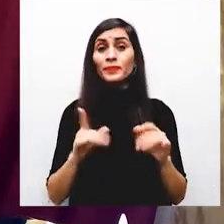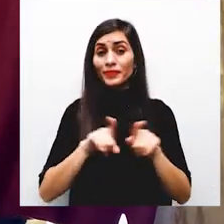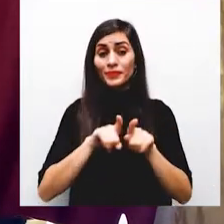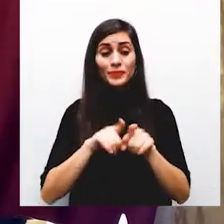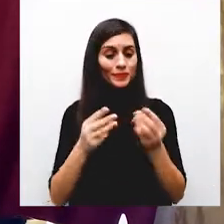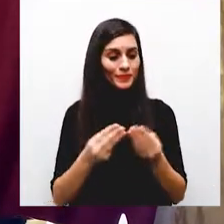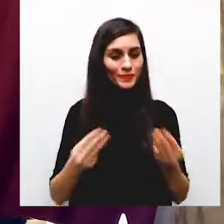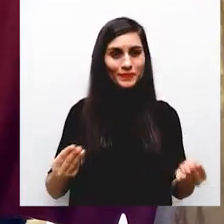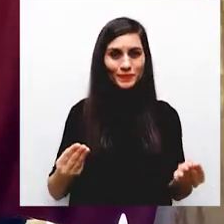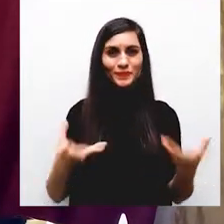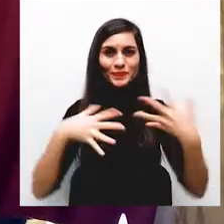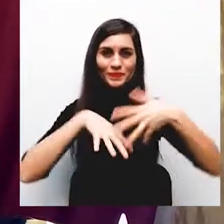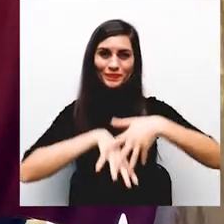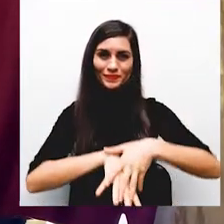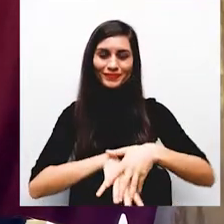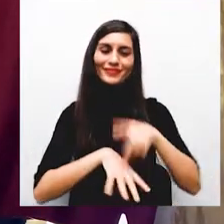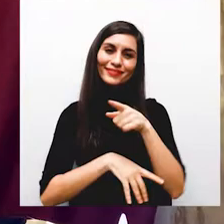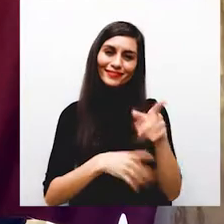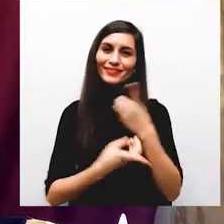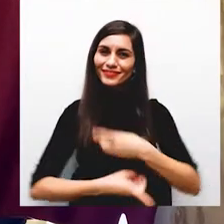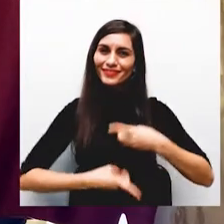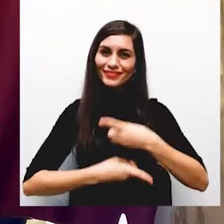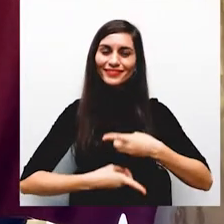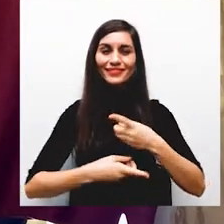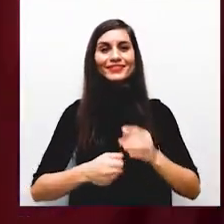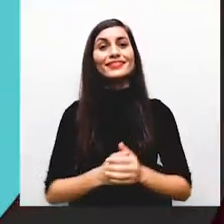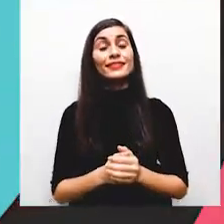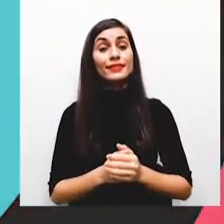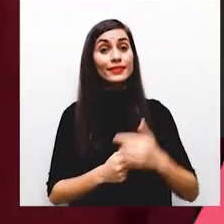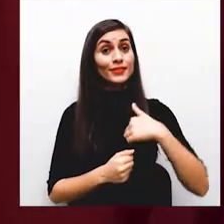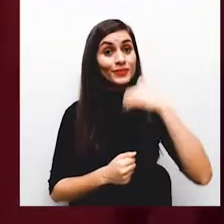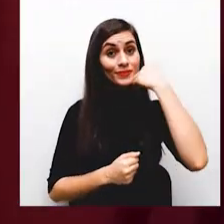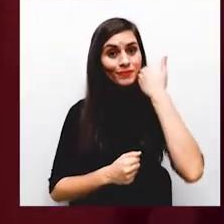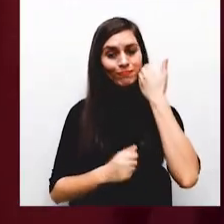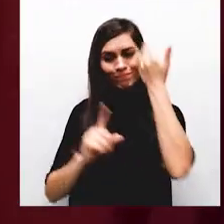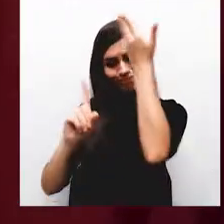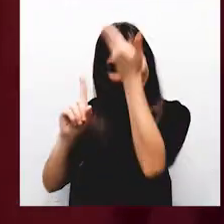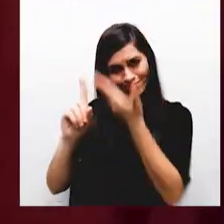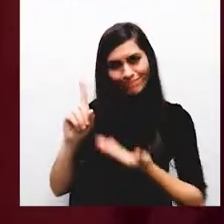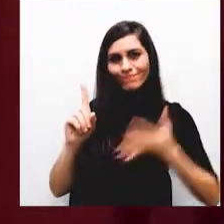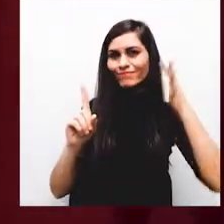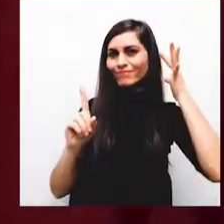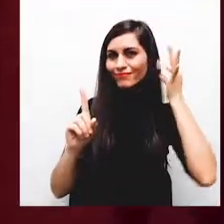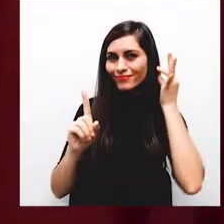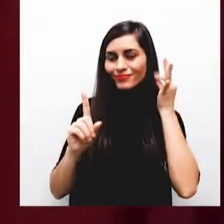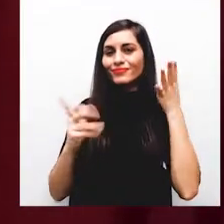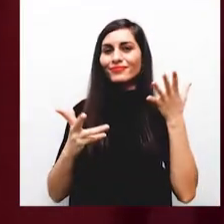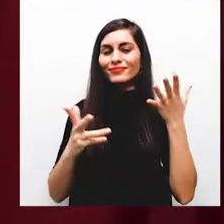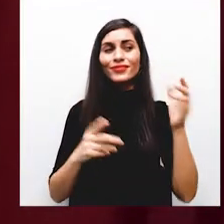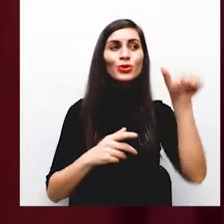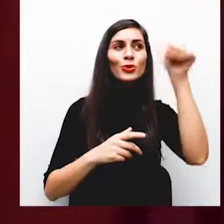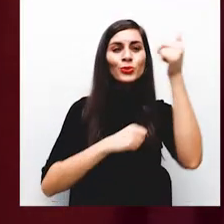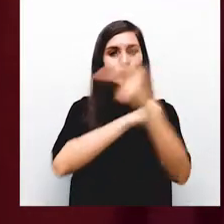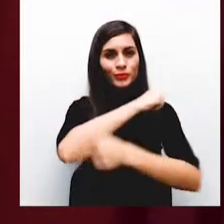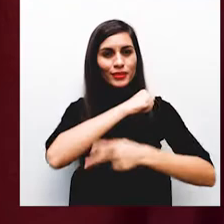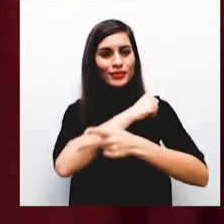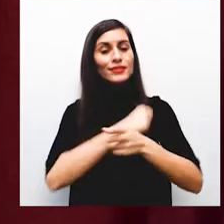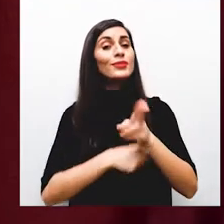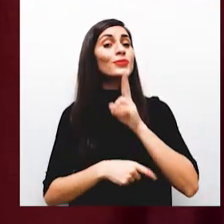muchos materiales y espero que se diviertan. Quiero dedicar este taller a todas las mujeres